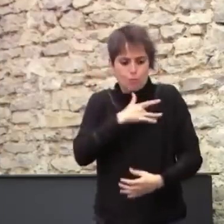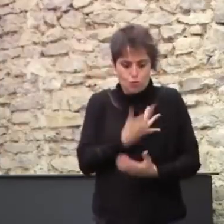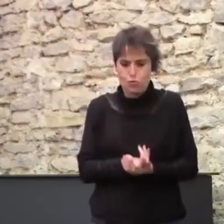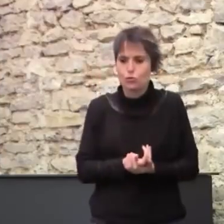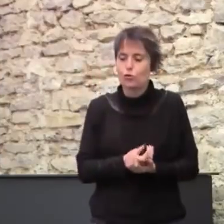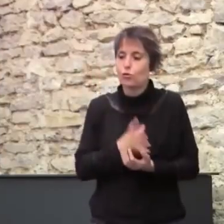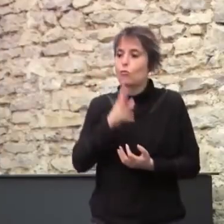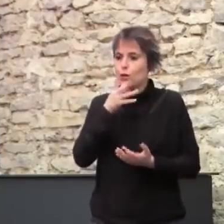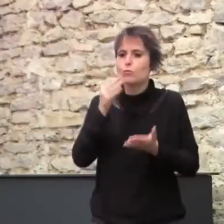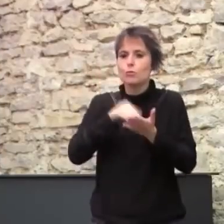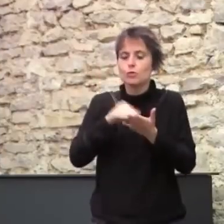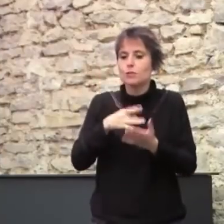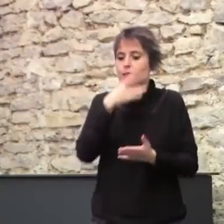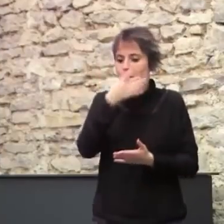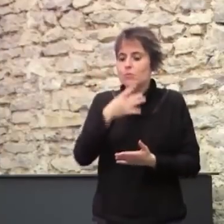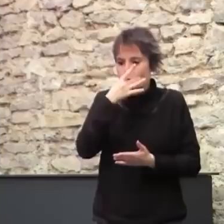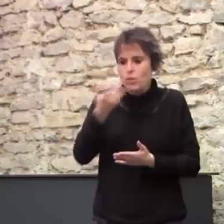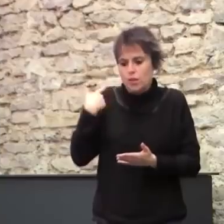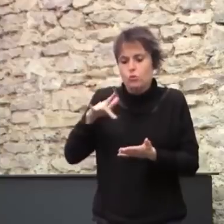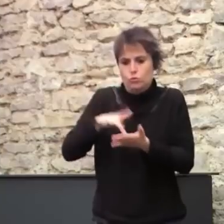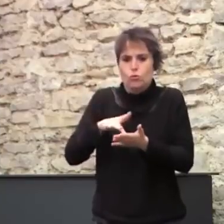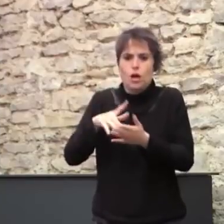nos da vergüenza admitir que hemos estado en relaciones de maltrato